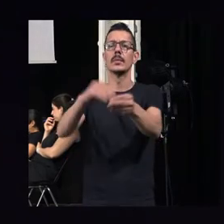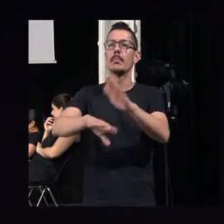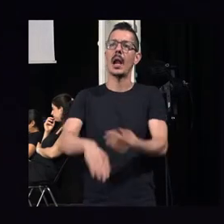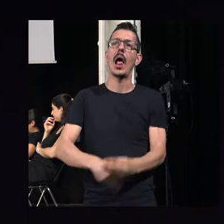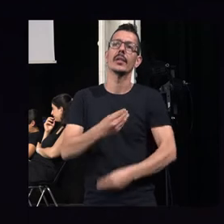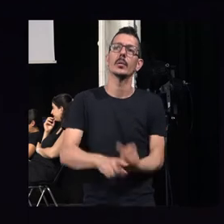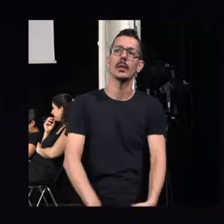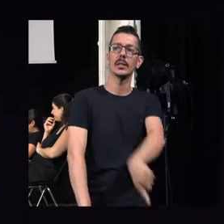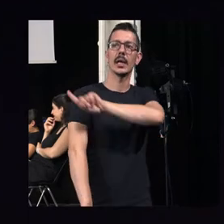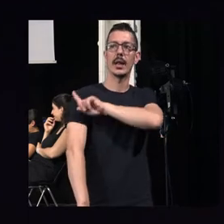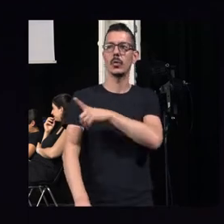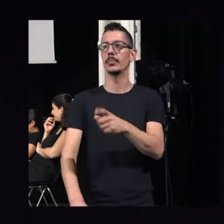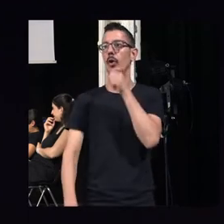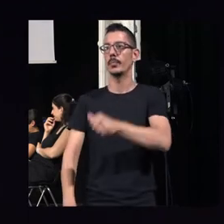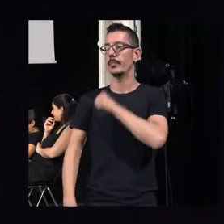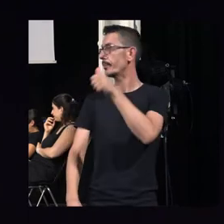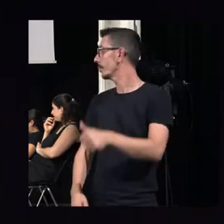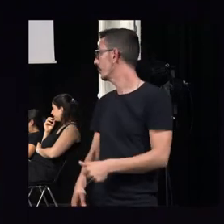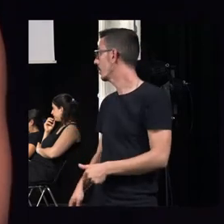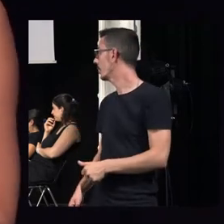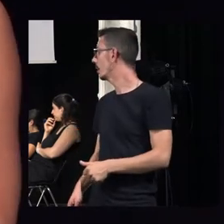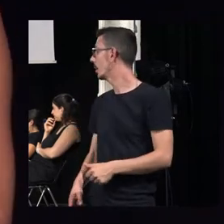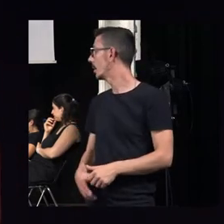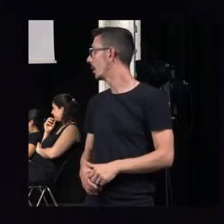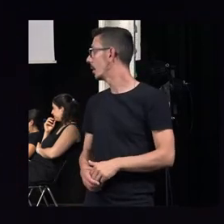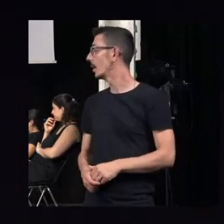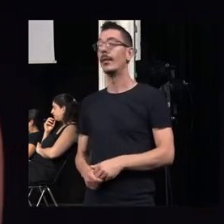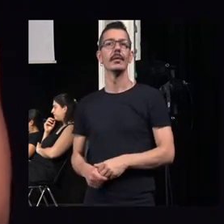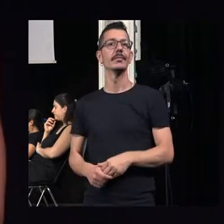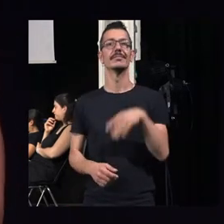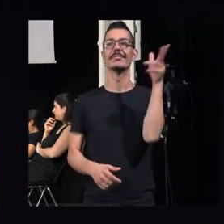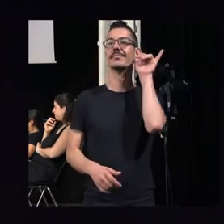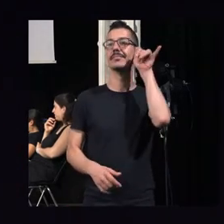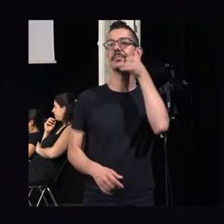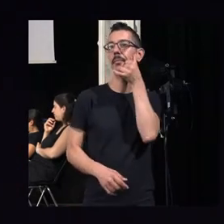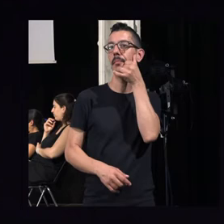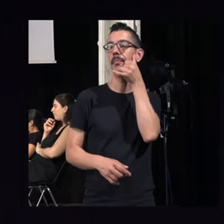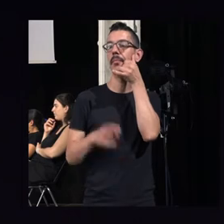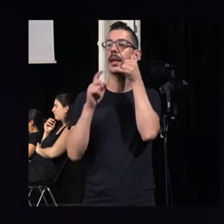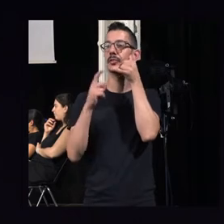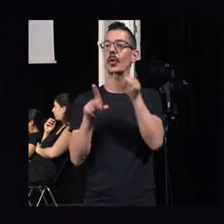Es que, ¿qué pasa? ¿Se me escucha mucho? ¿Sí? ¿No? No se me escucha nada entonces.